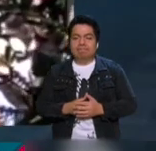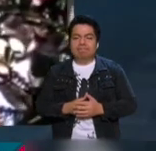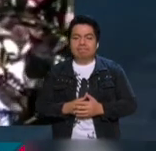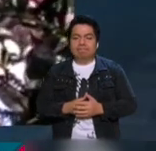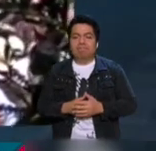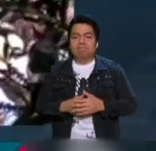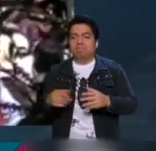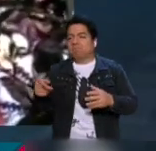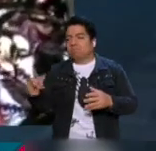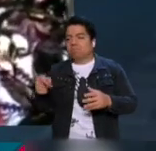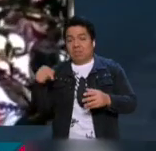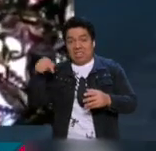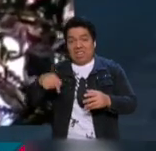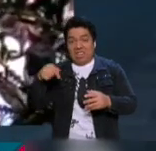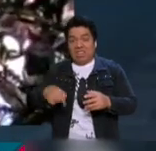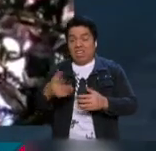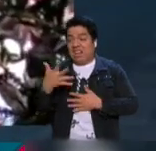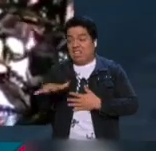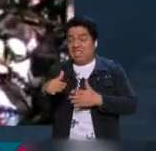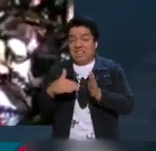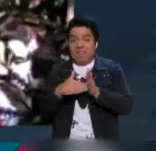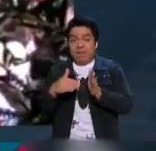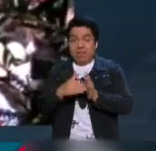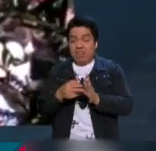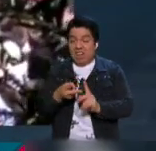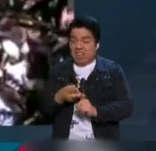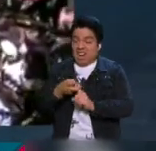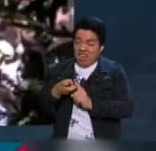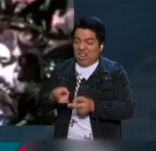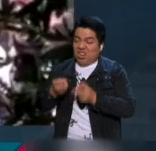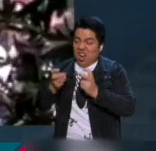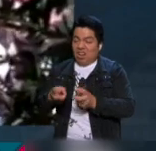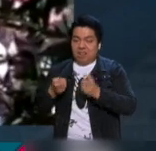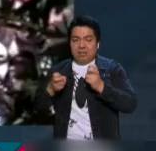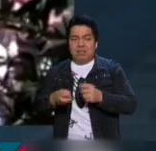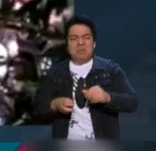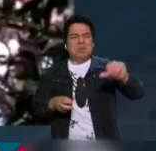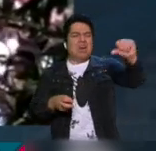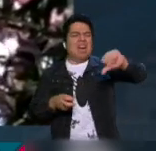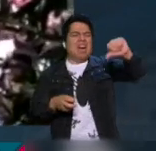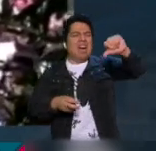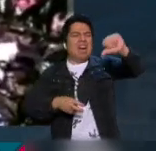Se quieren robar 10 millones de votos. No es el foco, no.